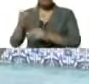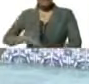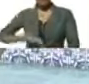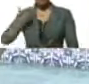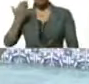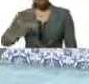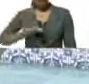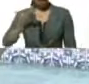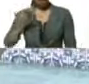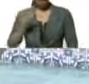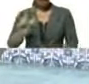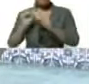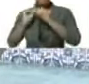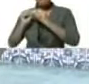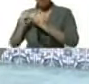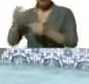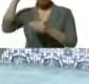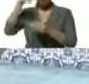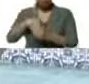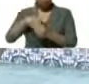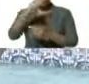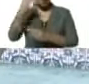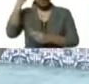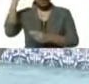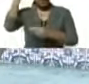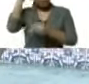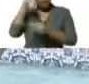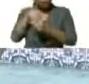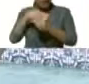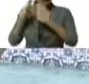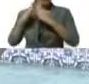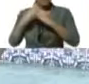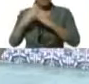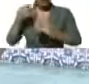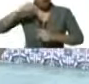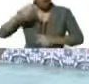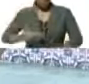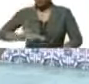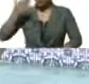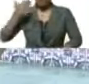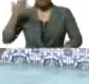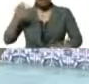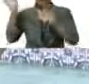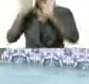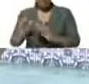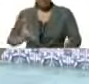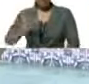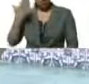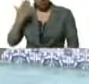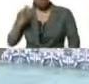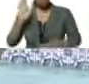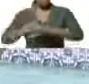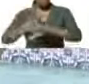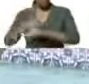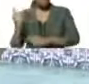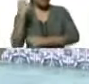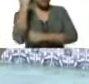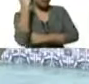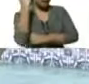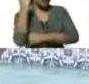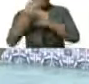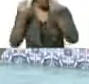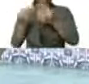importante mantener la cuarentena. Hoy más que nunca es una medida muy importante, porque de las primeras acciones